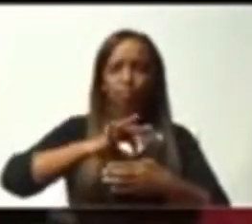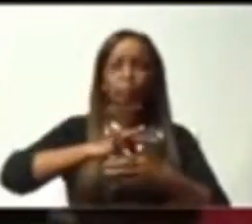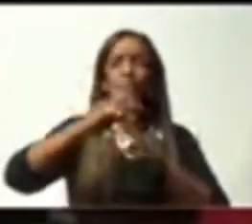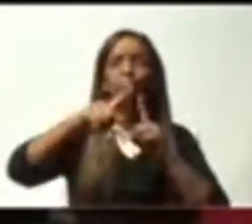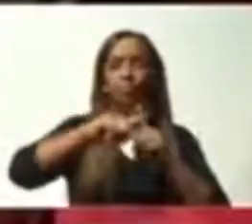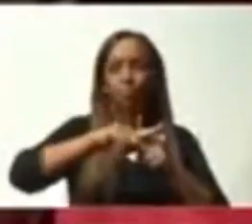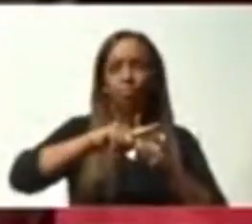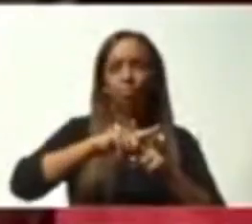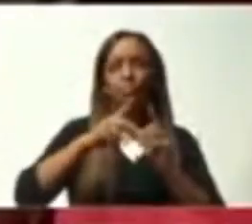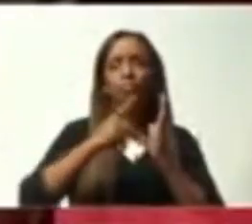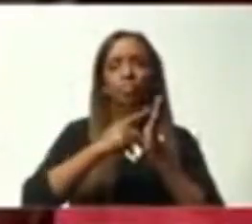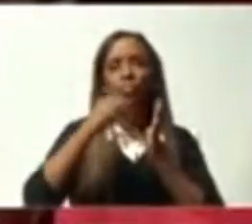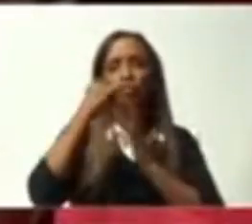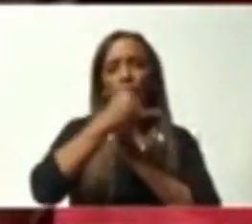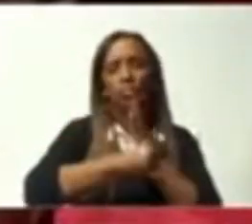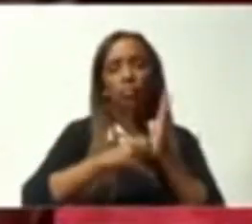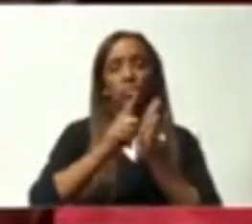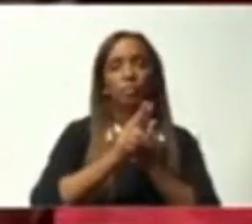Muchas gracias.